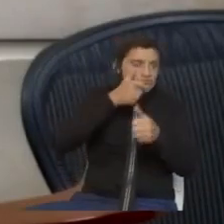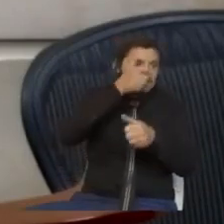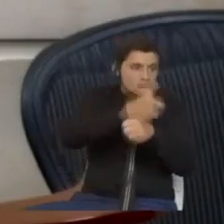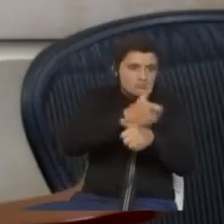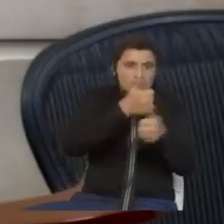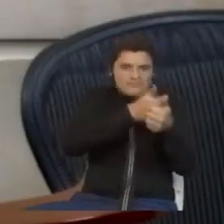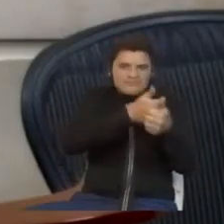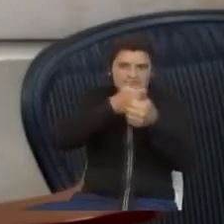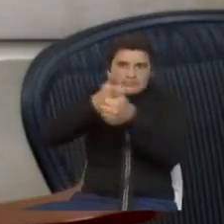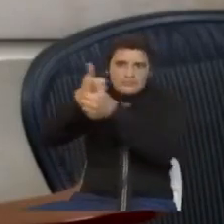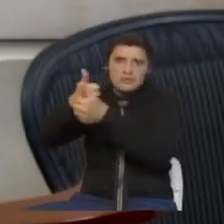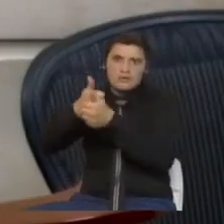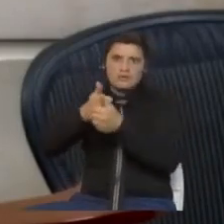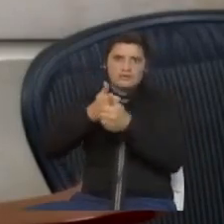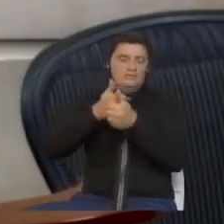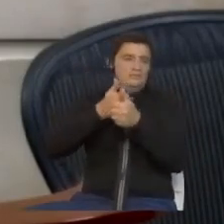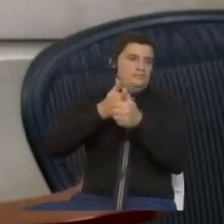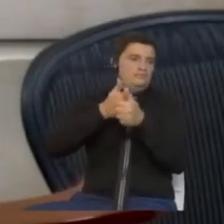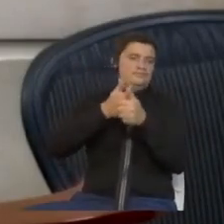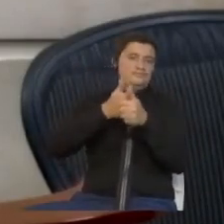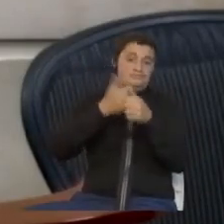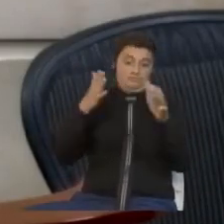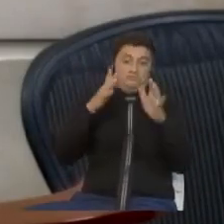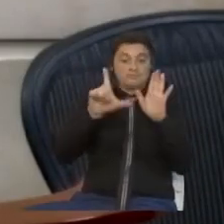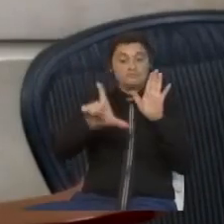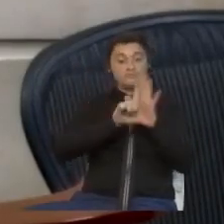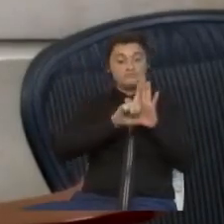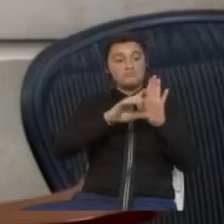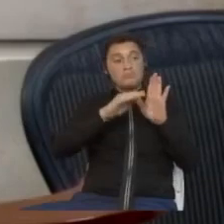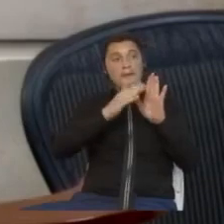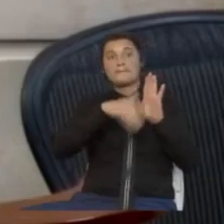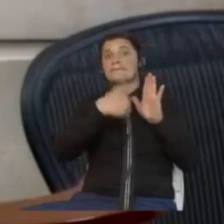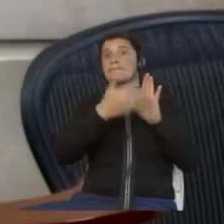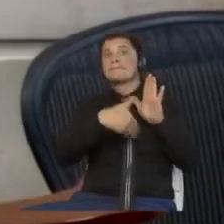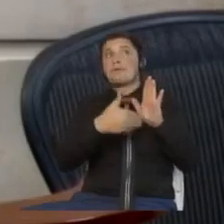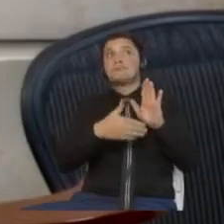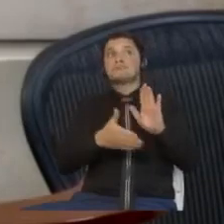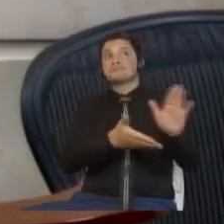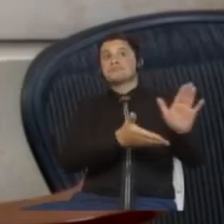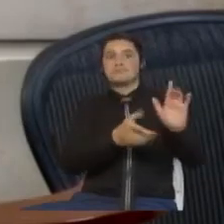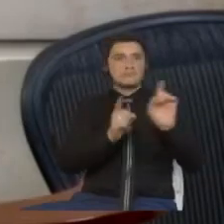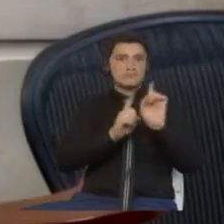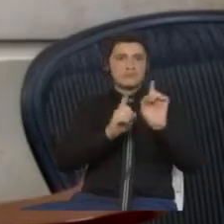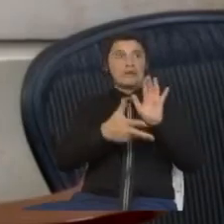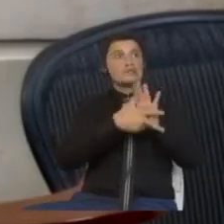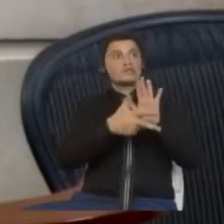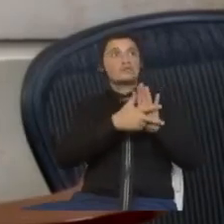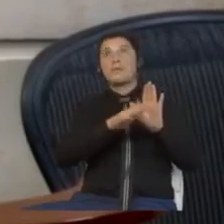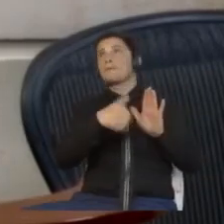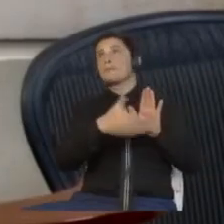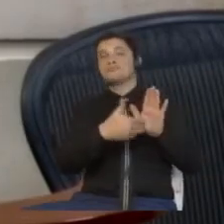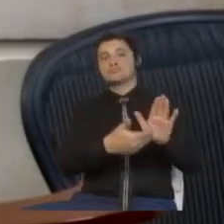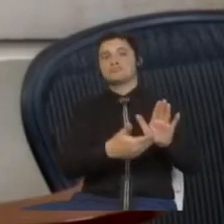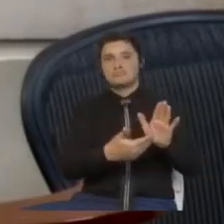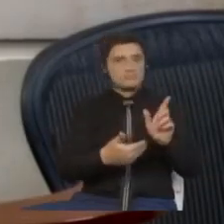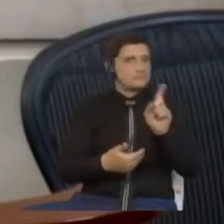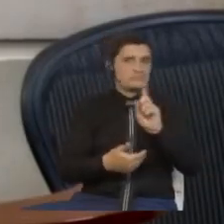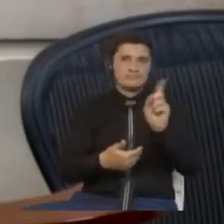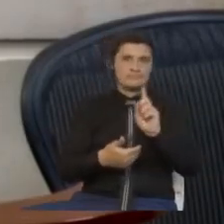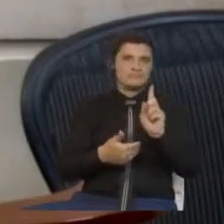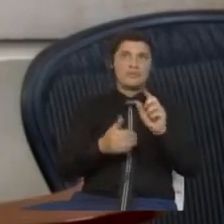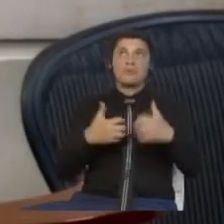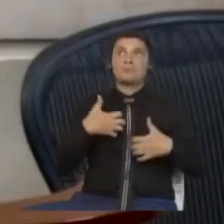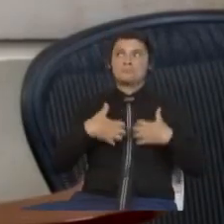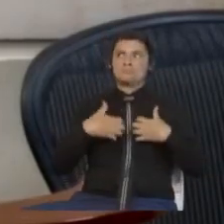no generar un vacío jurídico y un vacío institucional por simples